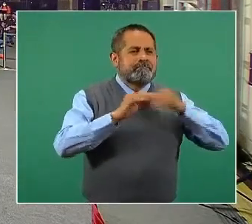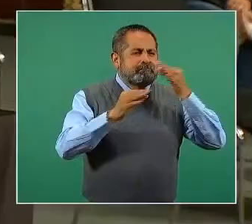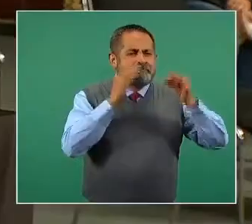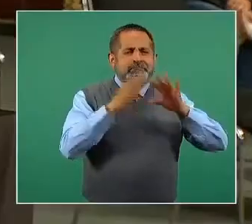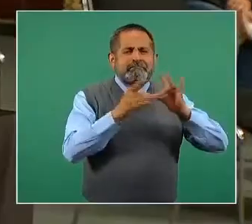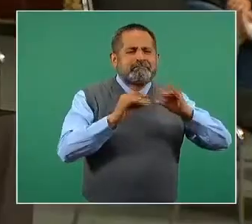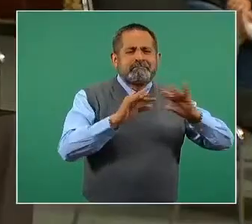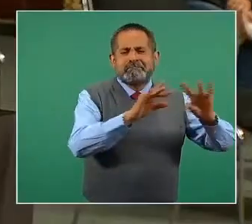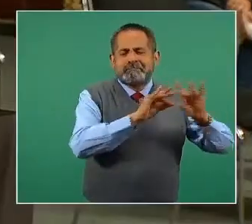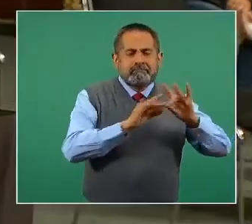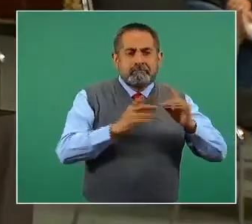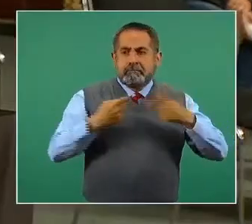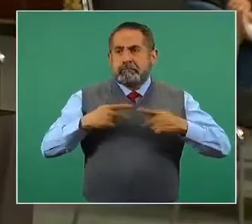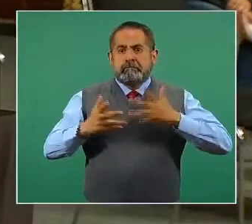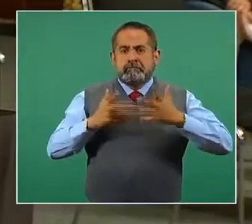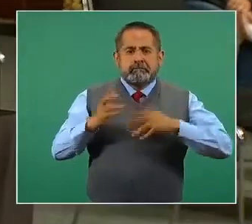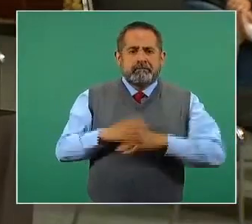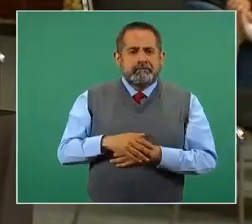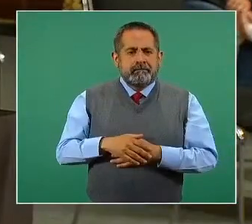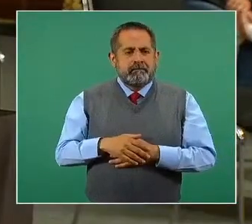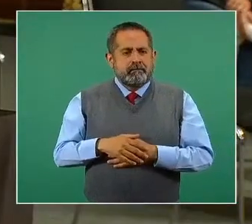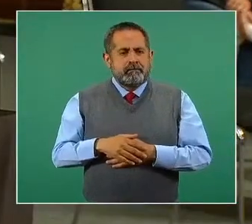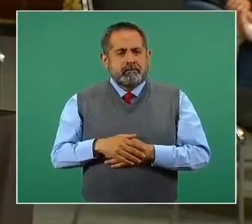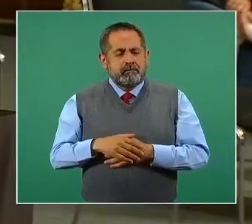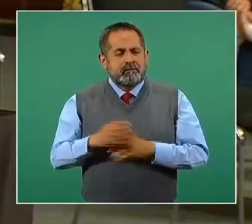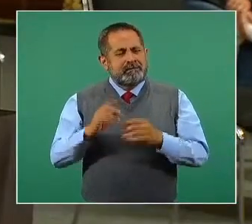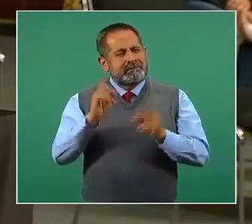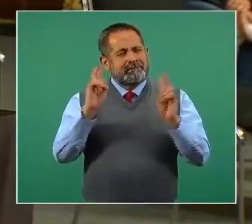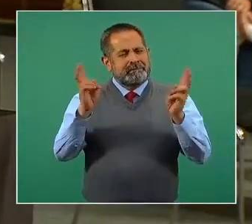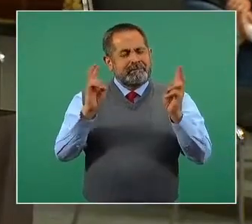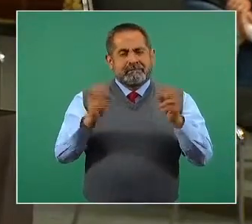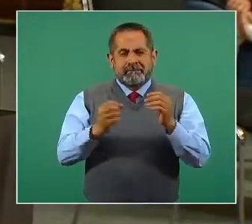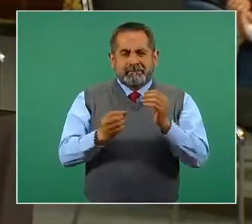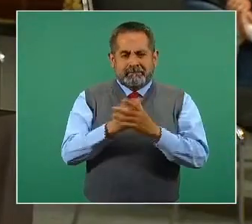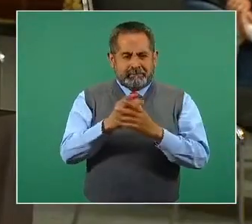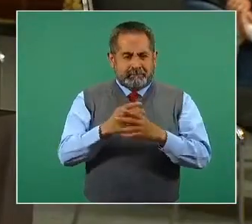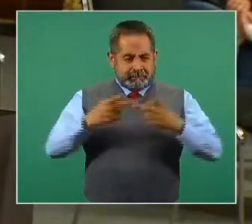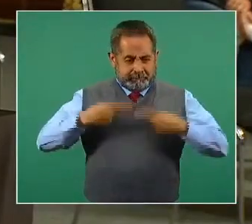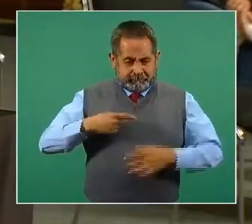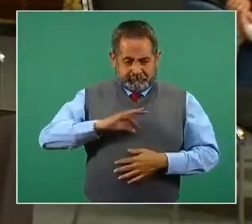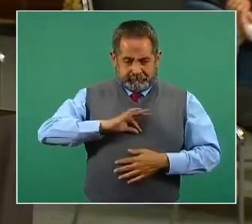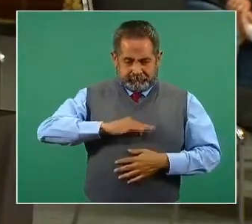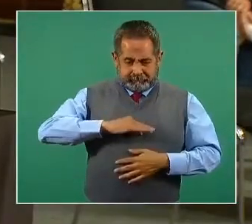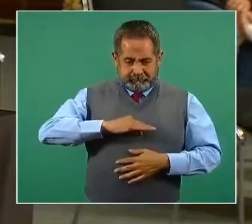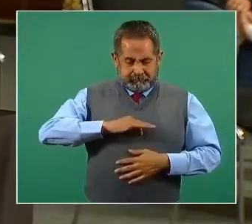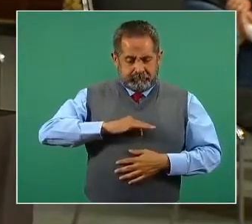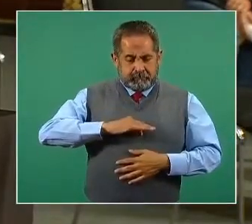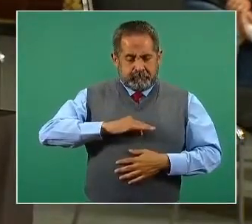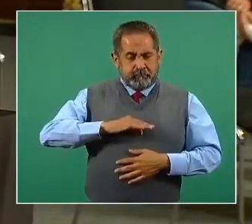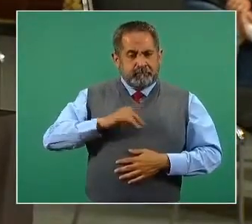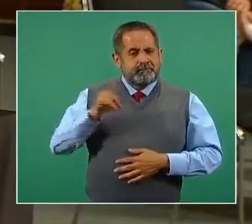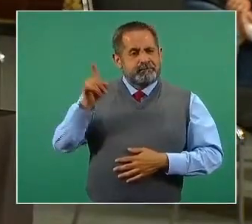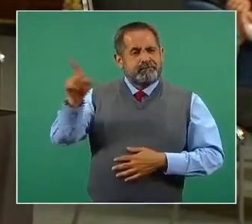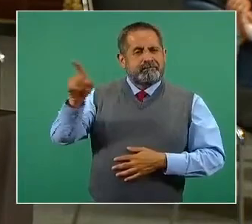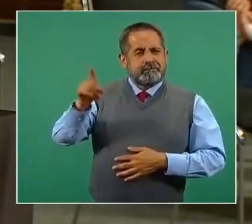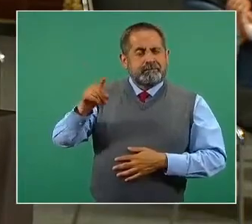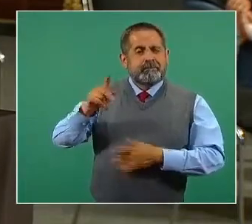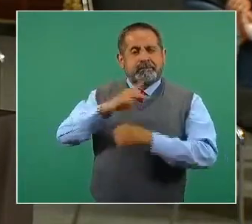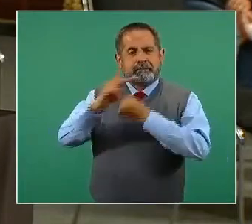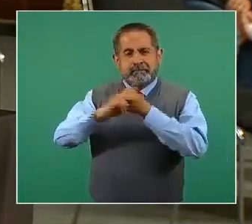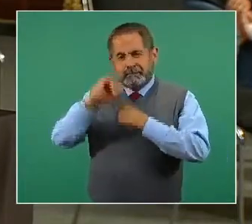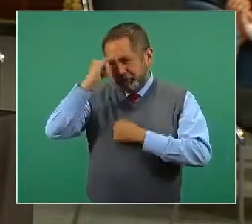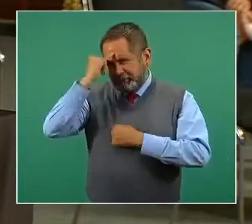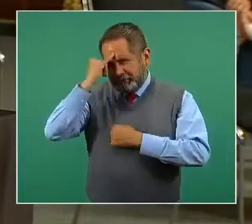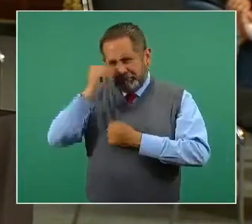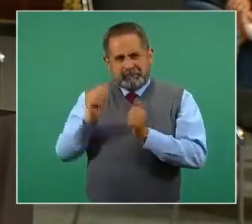en la población sobre la aparición de un hongo en personas infectadas de COVID en la India. Mucormicosis. Preguntarle,